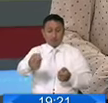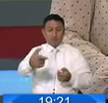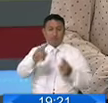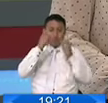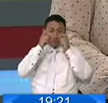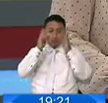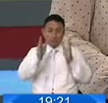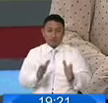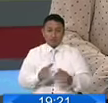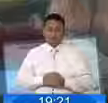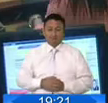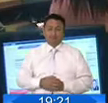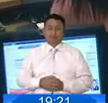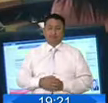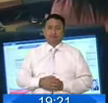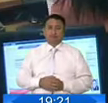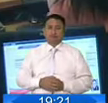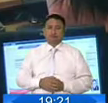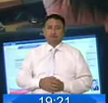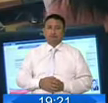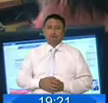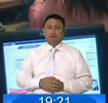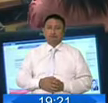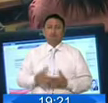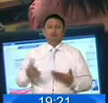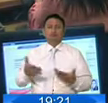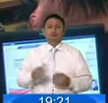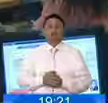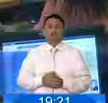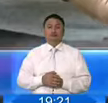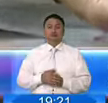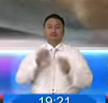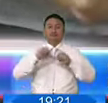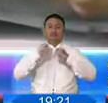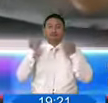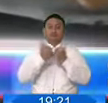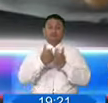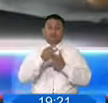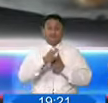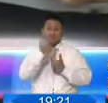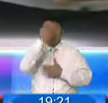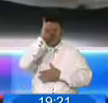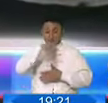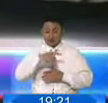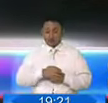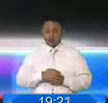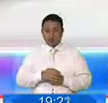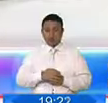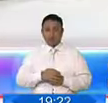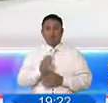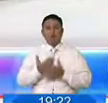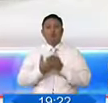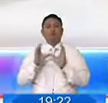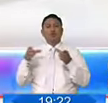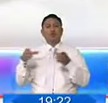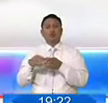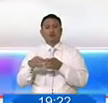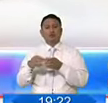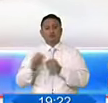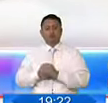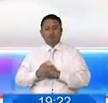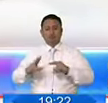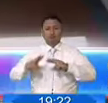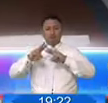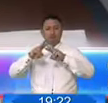fiscalía la decisión la tomó el pleno de la asamblea conformar la comisión que se encargará de revisar la documentación de las